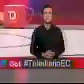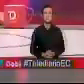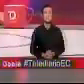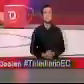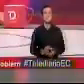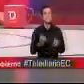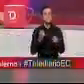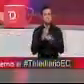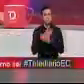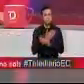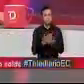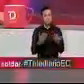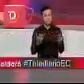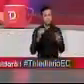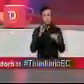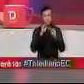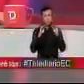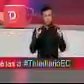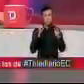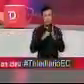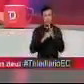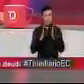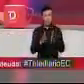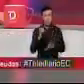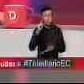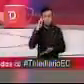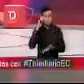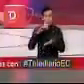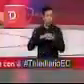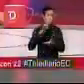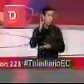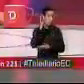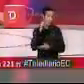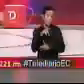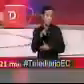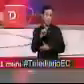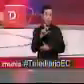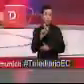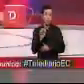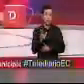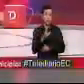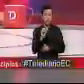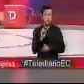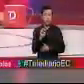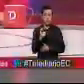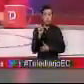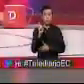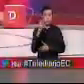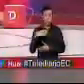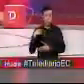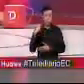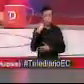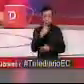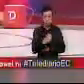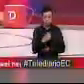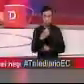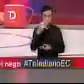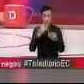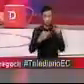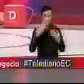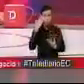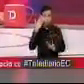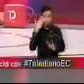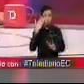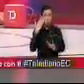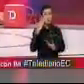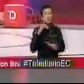Ya estamos de regreso y les informamos que la ministra de Gobierno, María Paula Romo, aseguró que acudirá cuando sea requerida en el juicio político